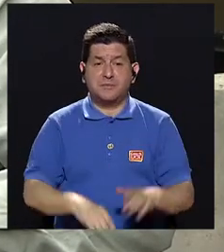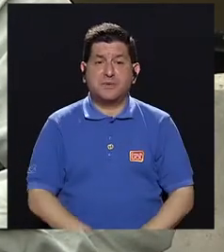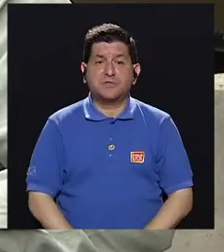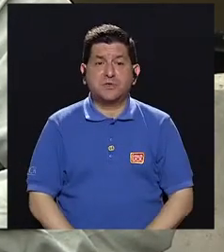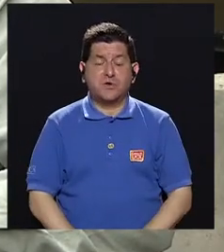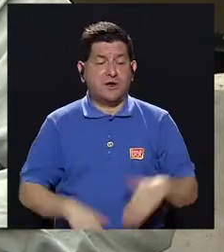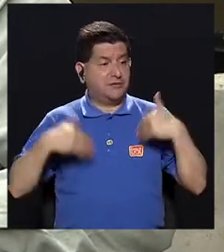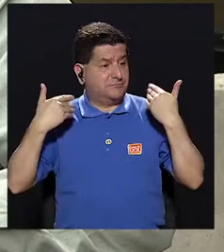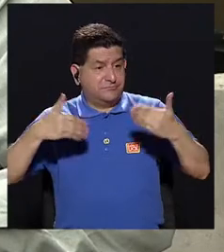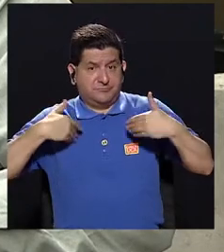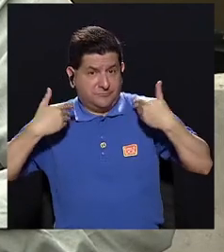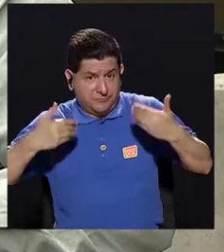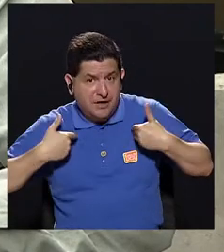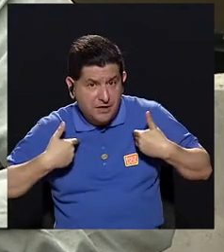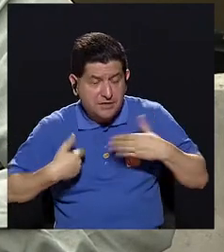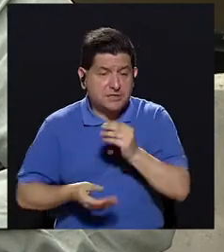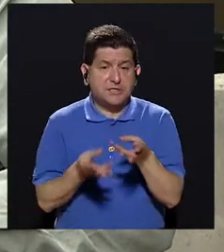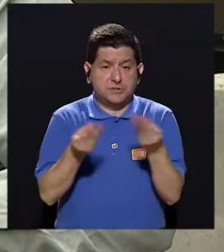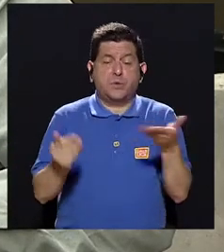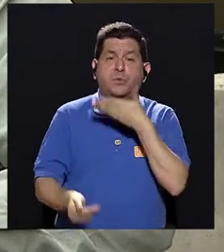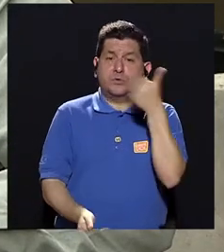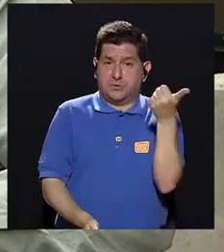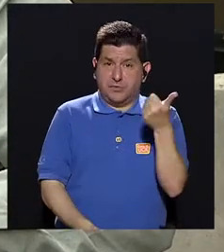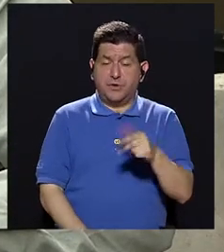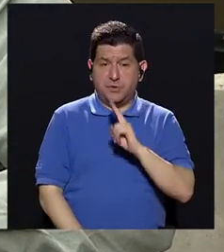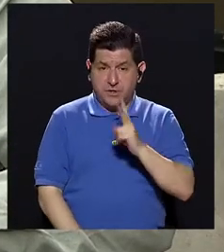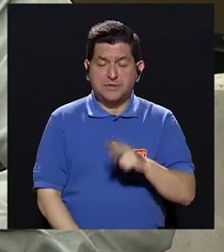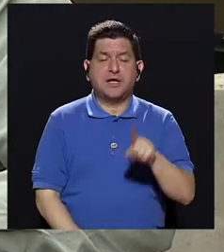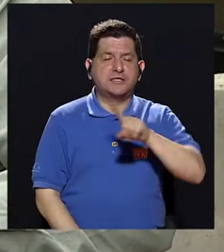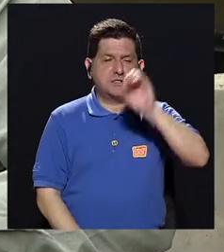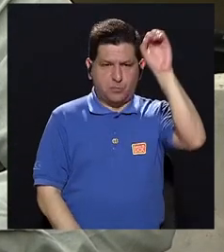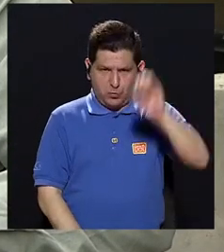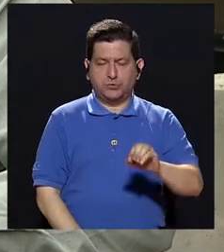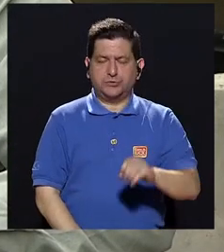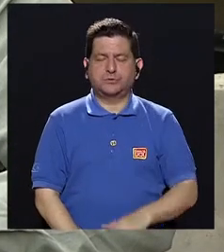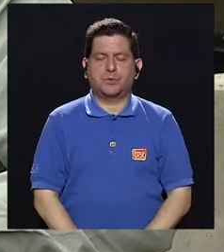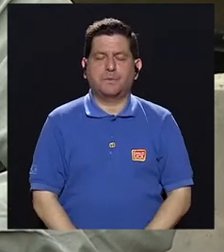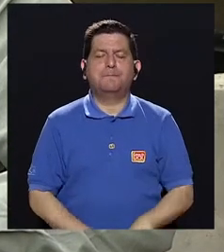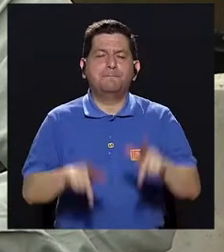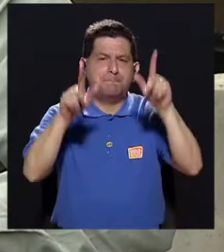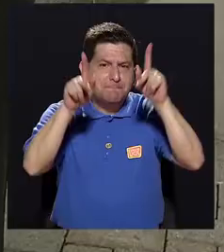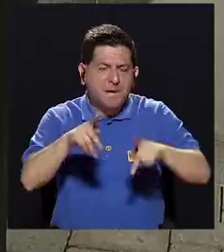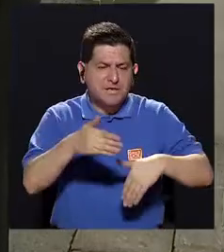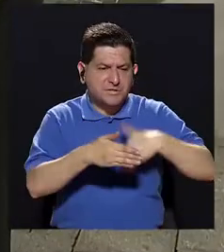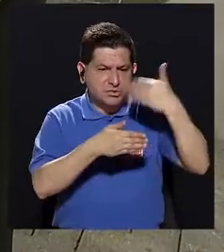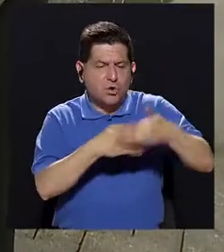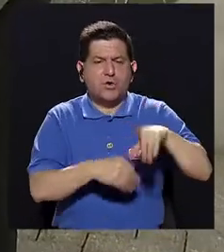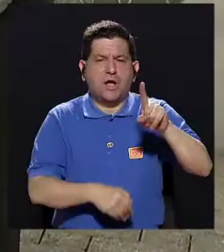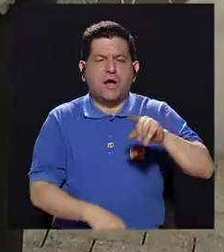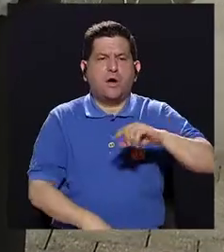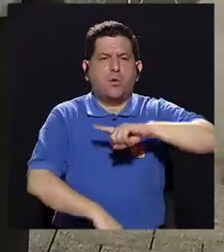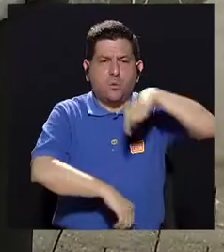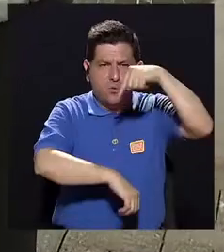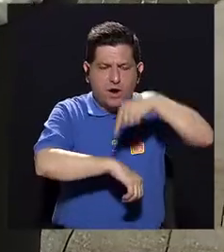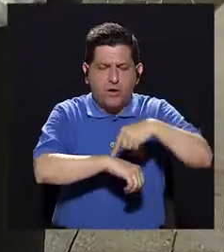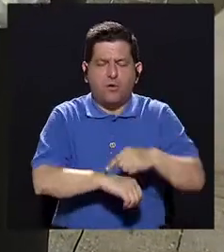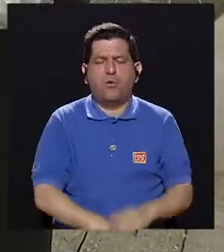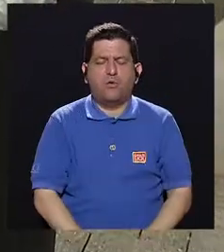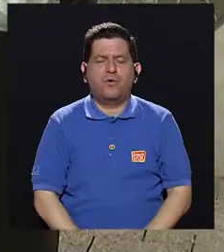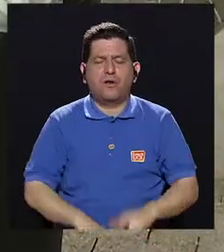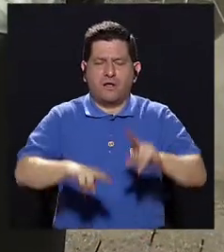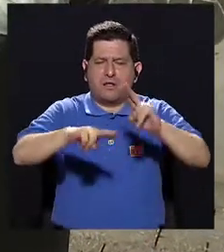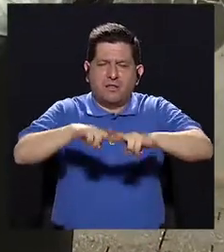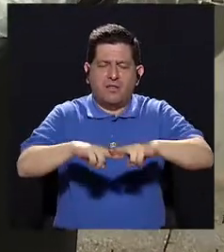sean más felices y más productivas, ¿cierto? Sí, 100%. Una persona después de una hora y resto de estar